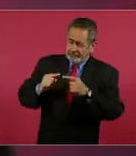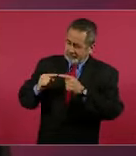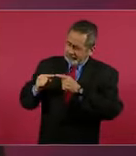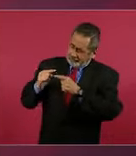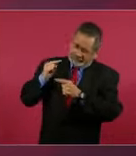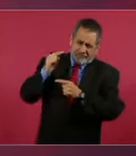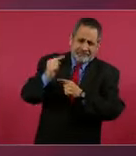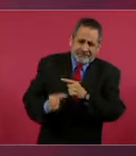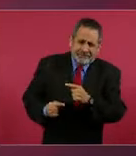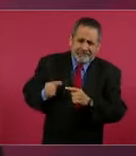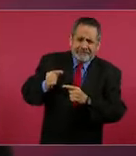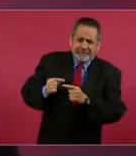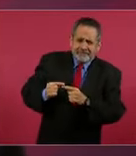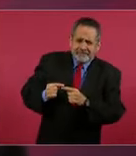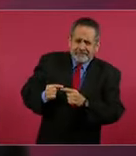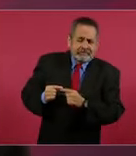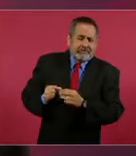y